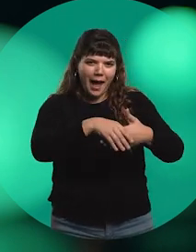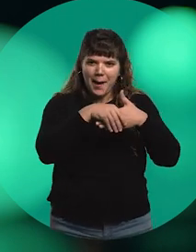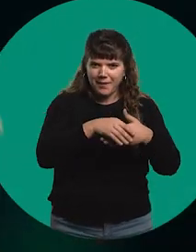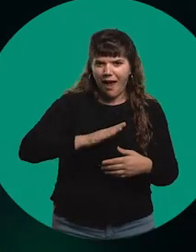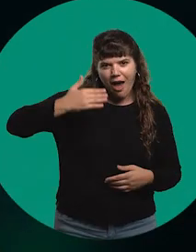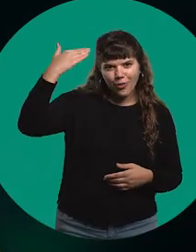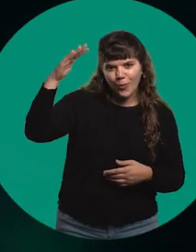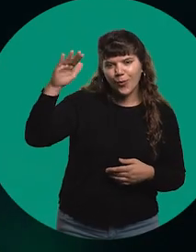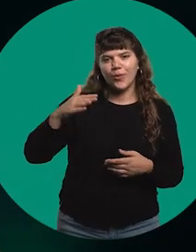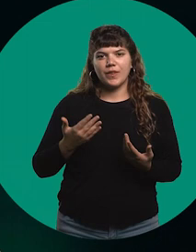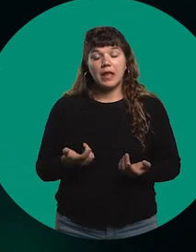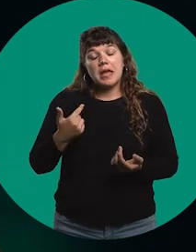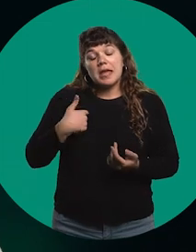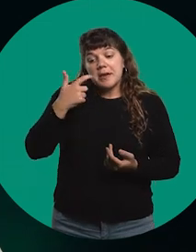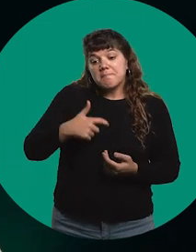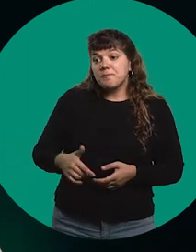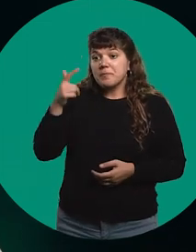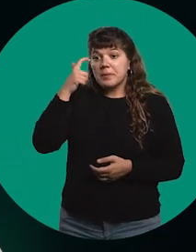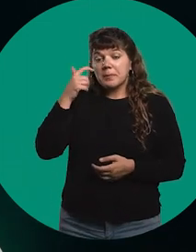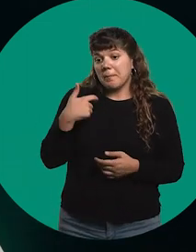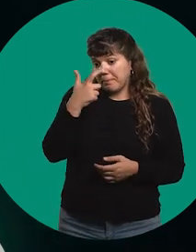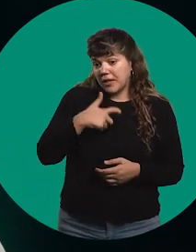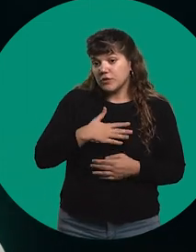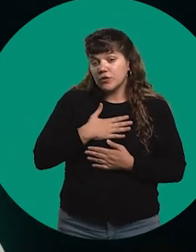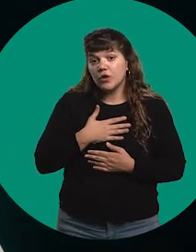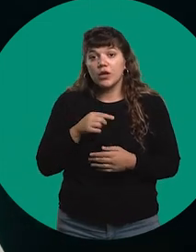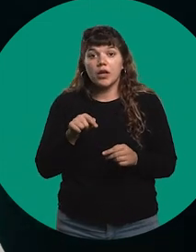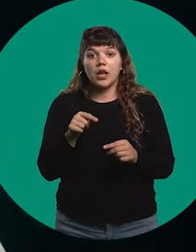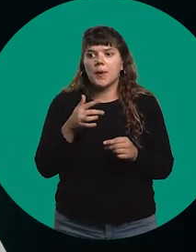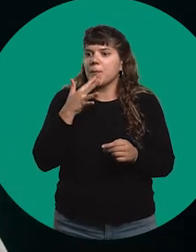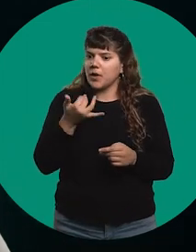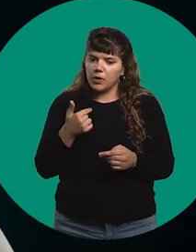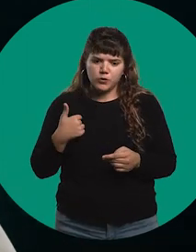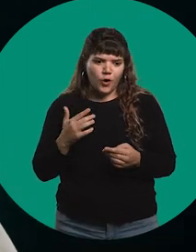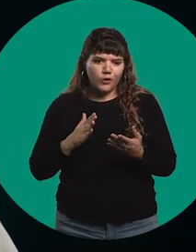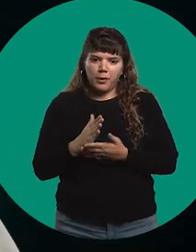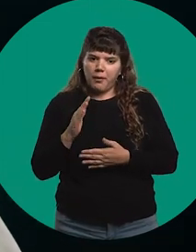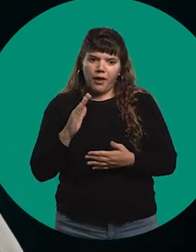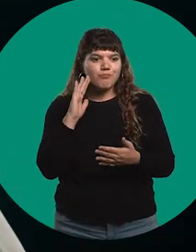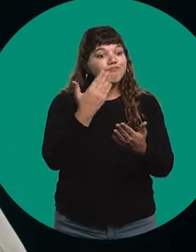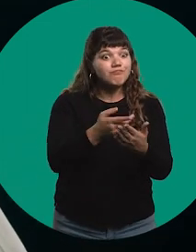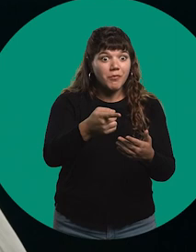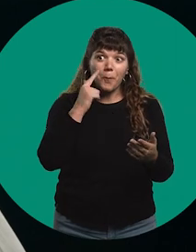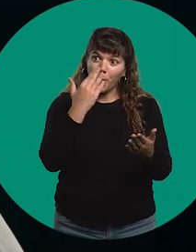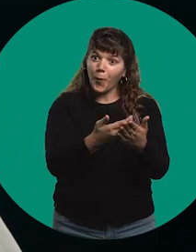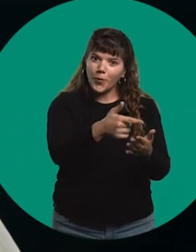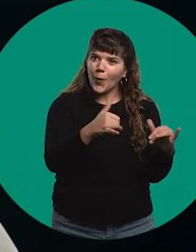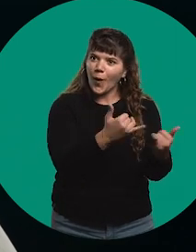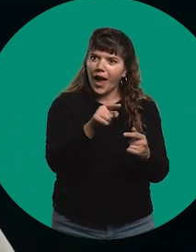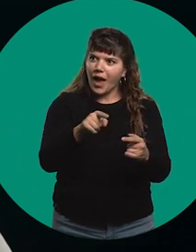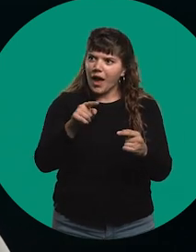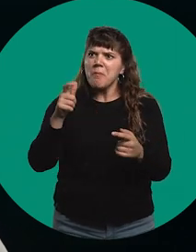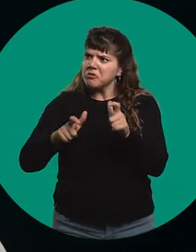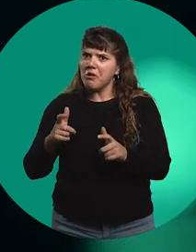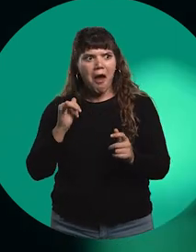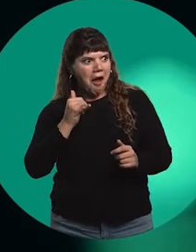y demás. Mi experiencia personal es que si vos planteás un buen juego, la gente enseguida baja defensa